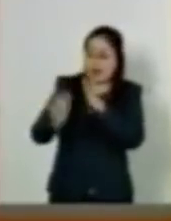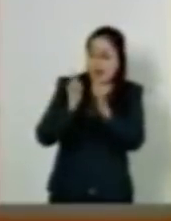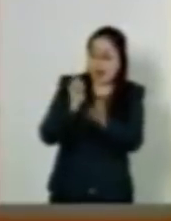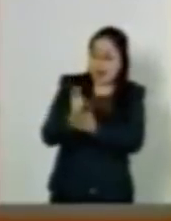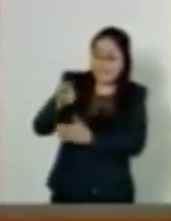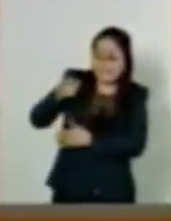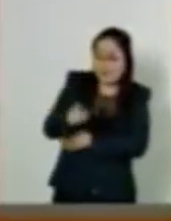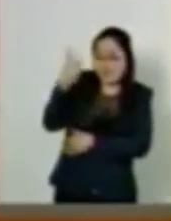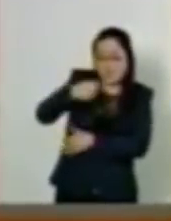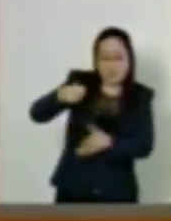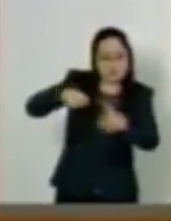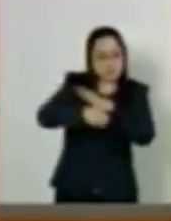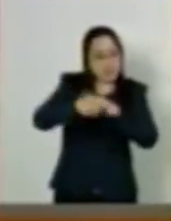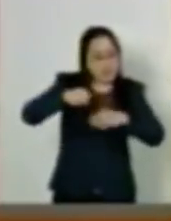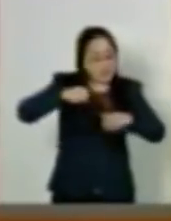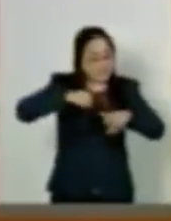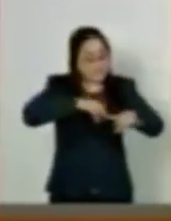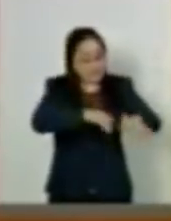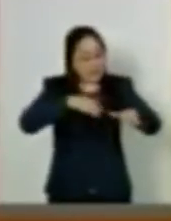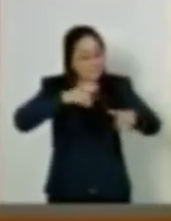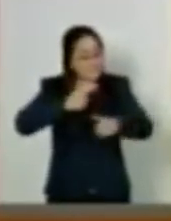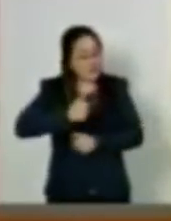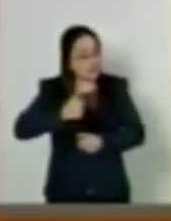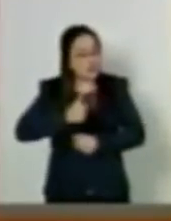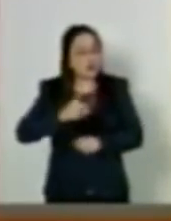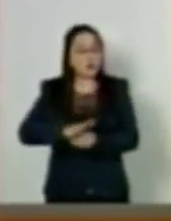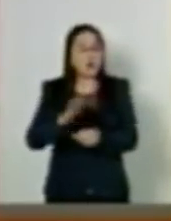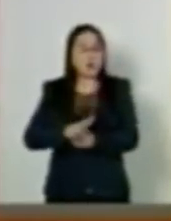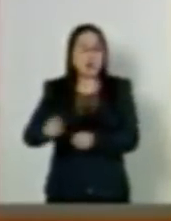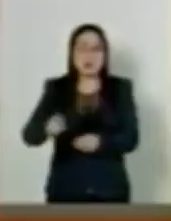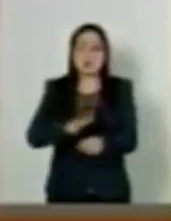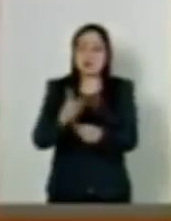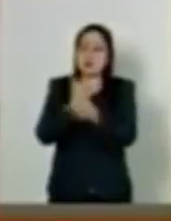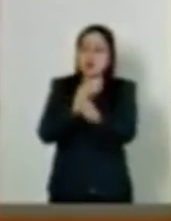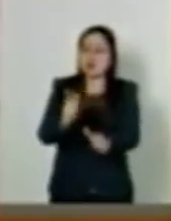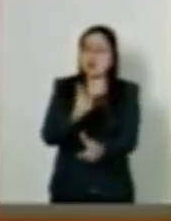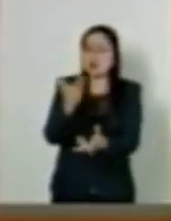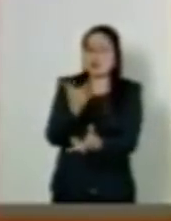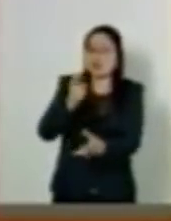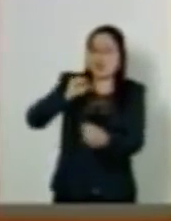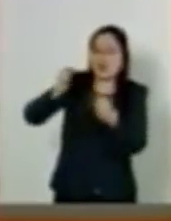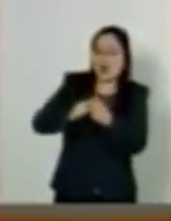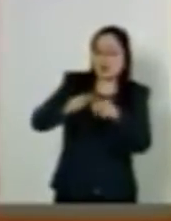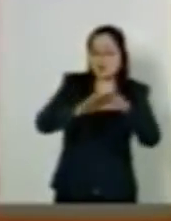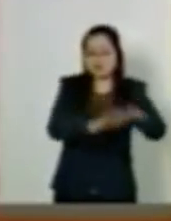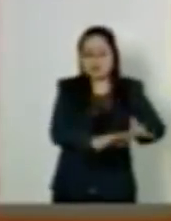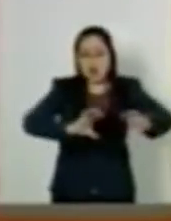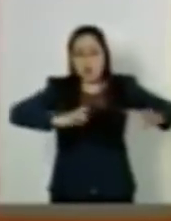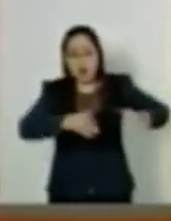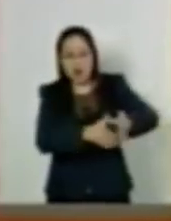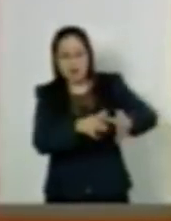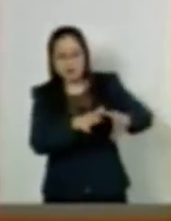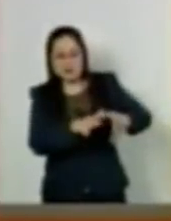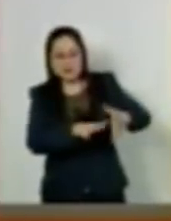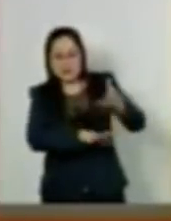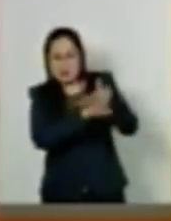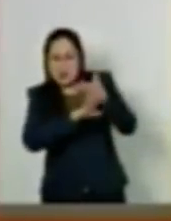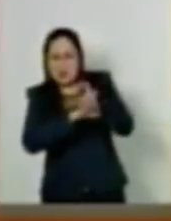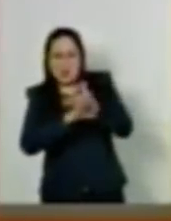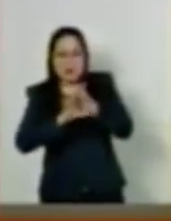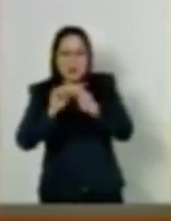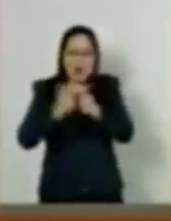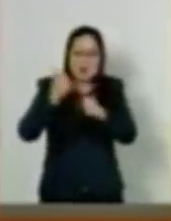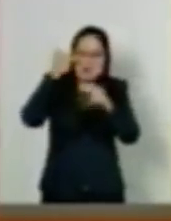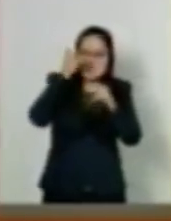fuerza. Ello permitiría a las Fuerzas Armadas ejercerla para repeler o neutralizar actos de resistencia no